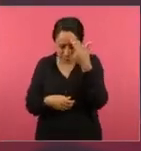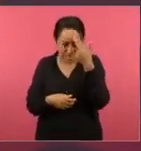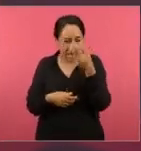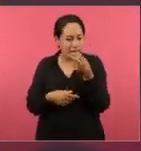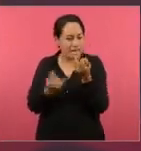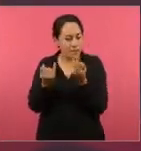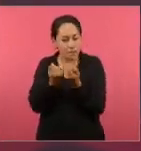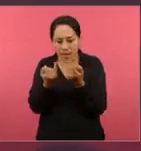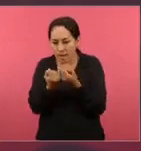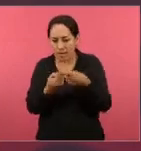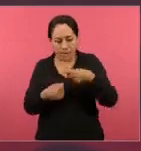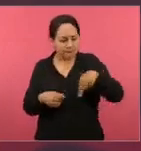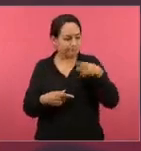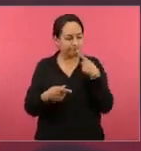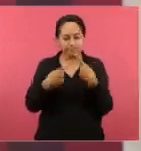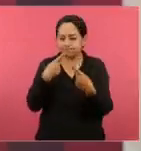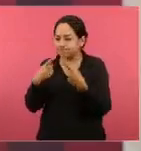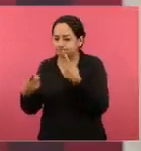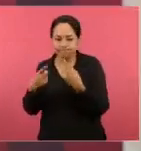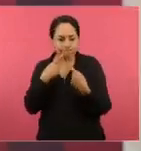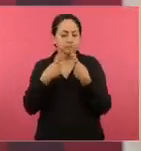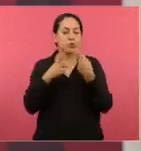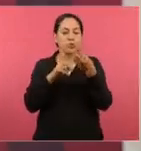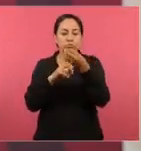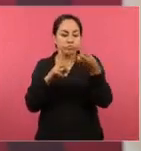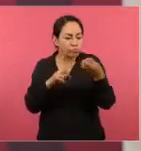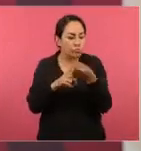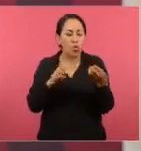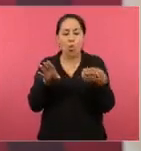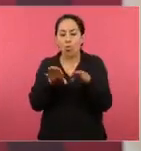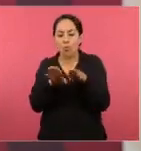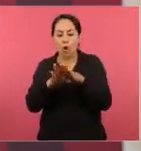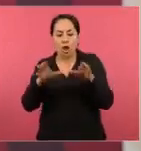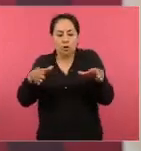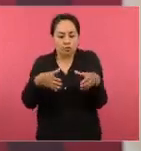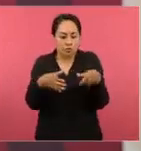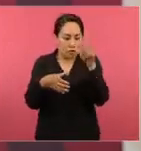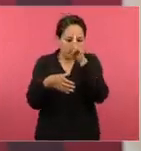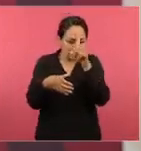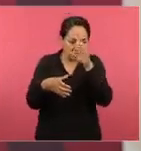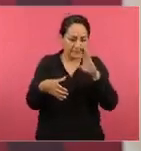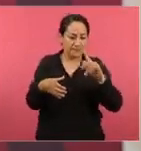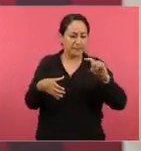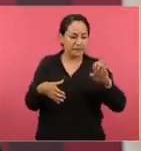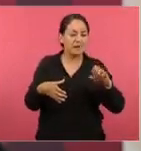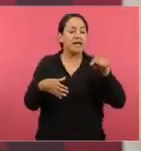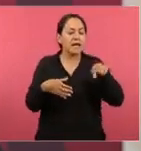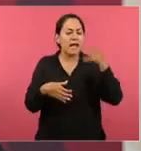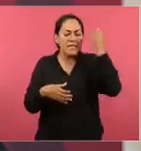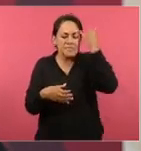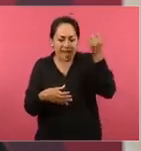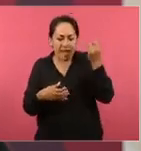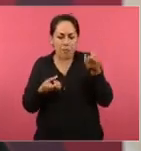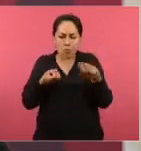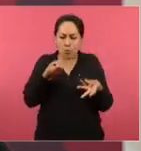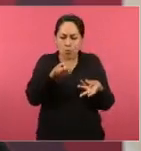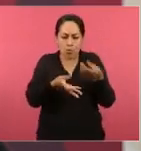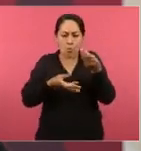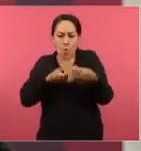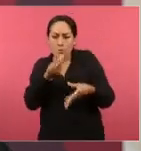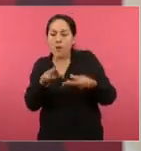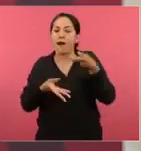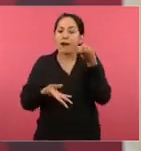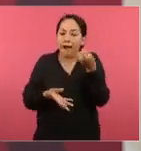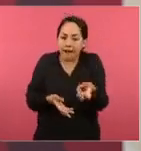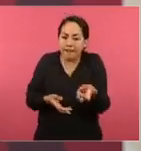que organizamos cómo trabajarla? En los consejos técnicos escolares. Entonces, en esas reuniones nos ponemos de acuerdo,